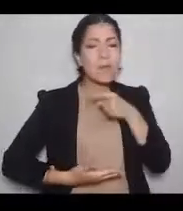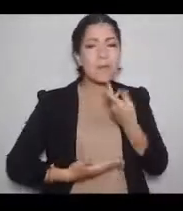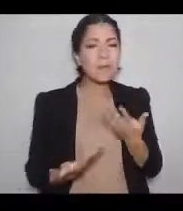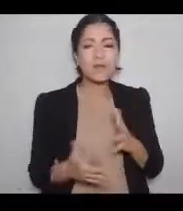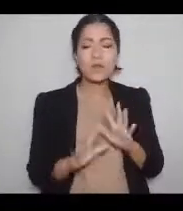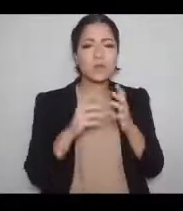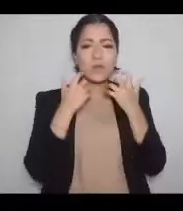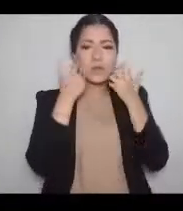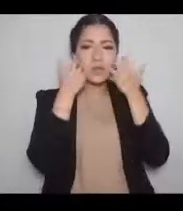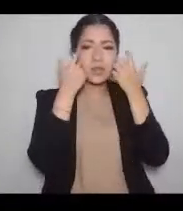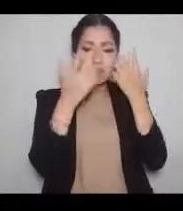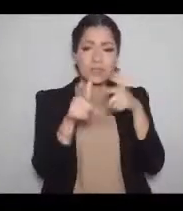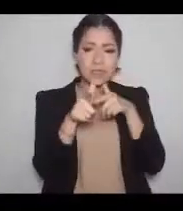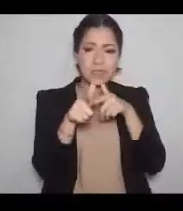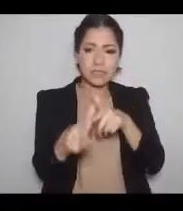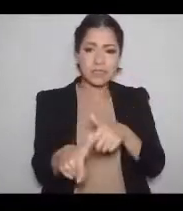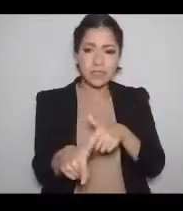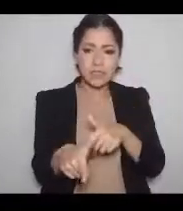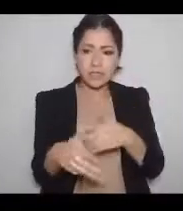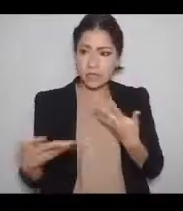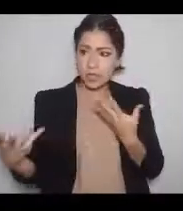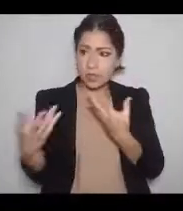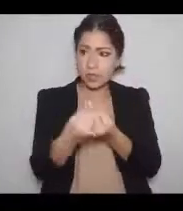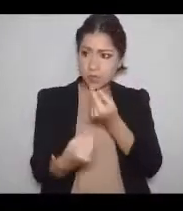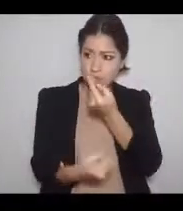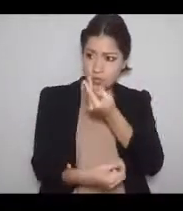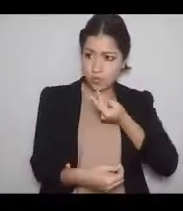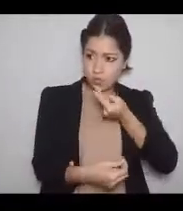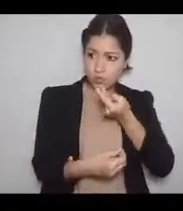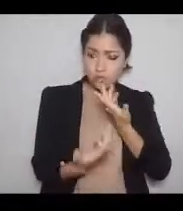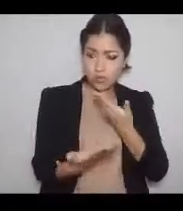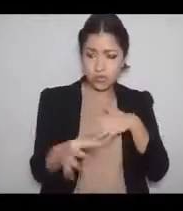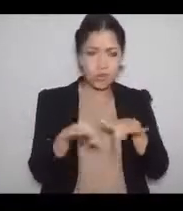Me humilló con la lista de sus amantes.